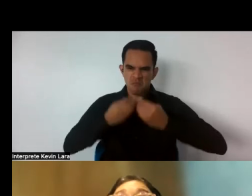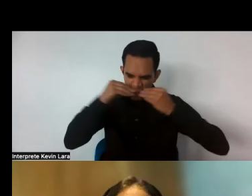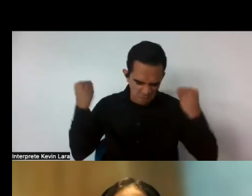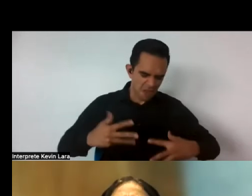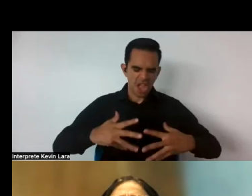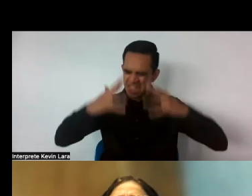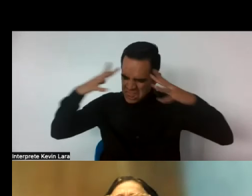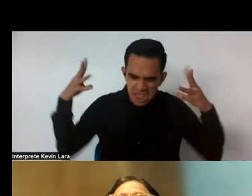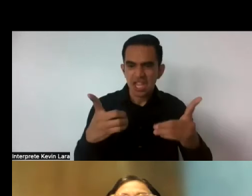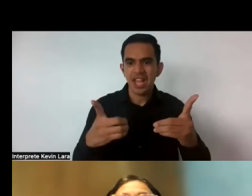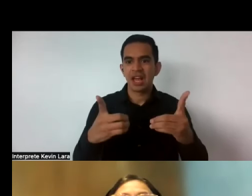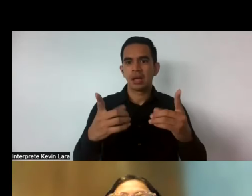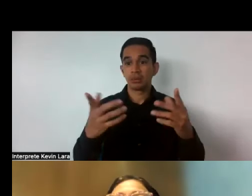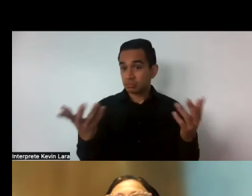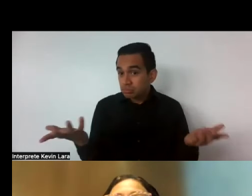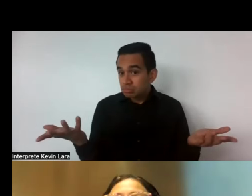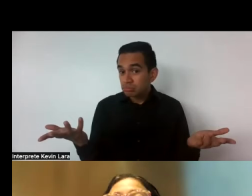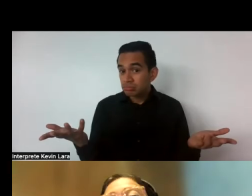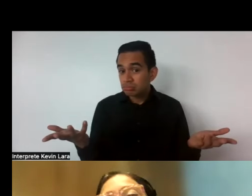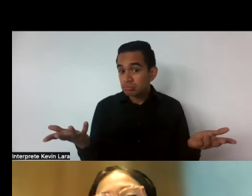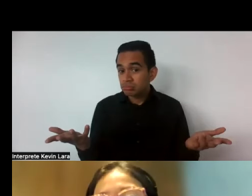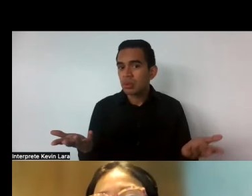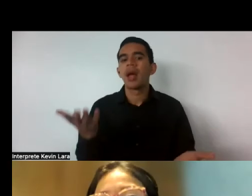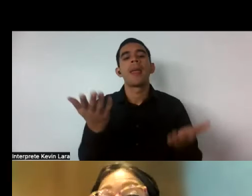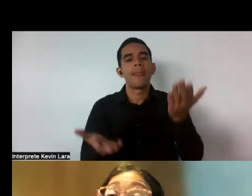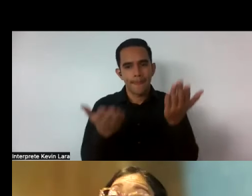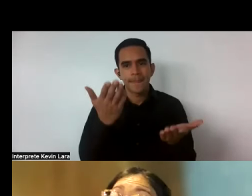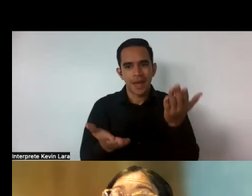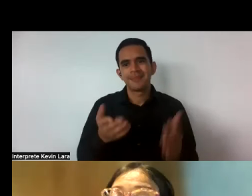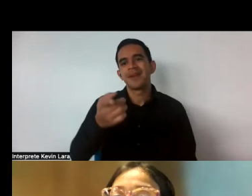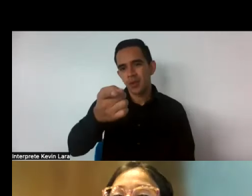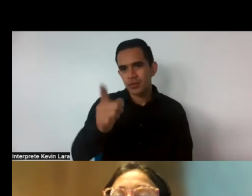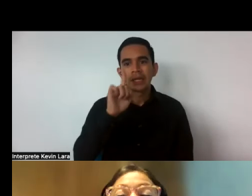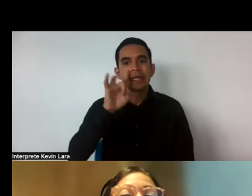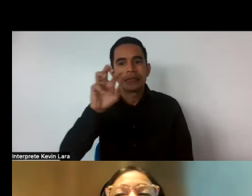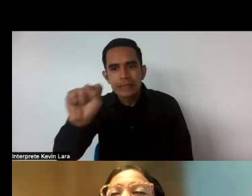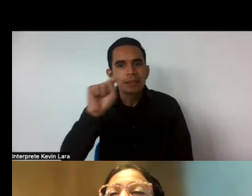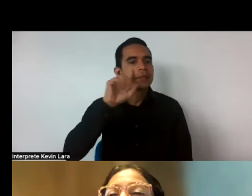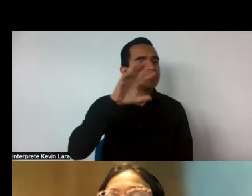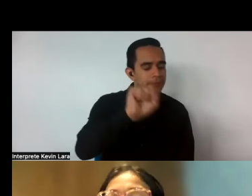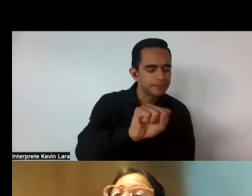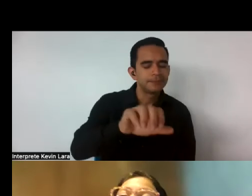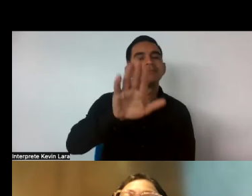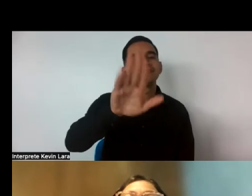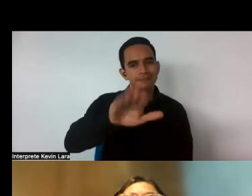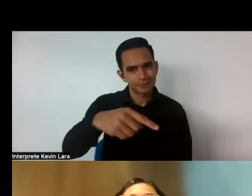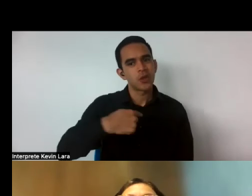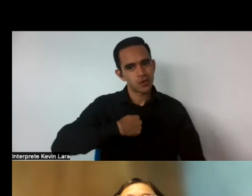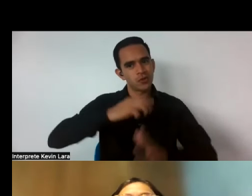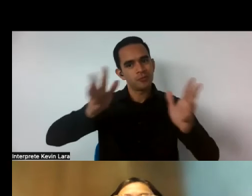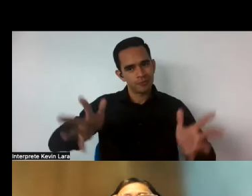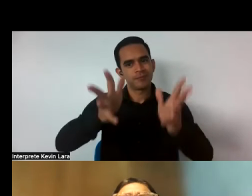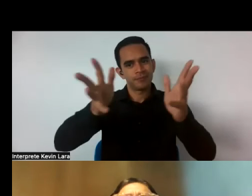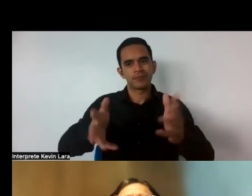frases ustedes la han escuchado en algún momento, los invito a estar presente durante la siguiente hora que vamos a estar